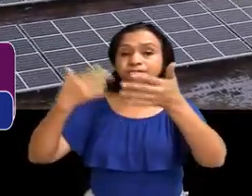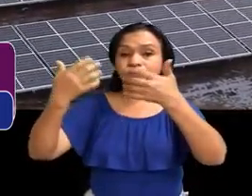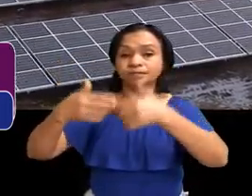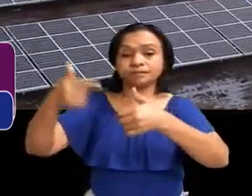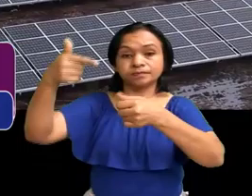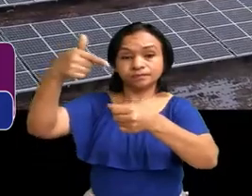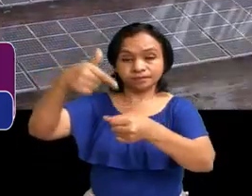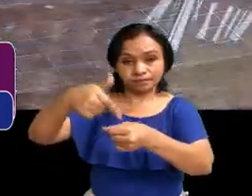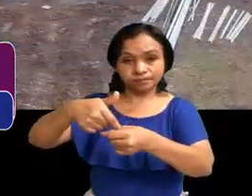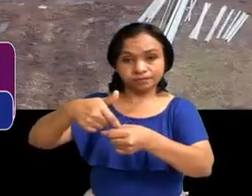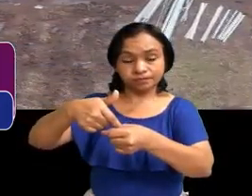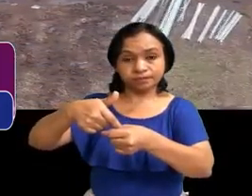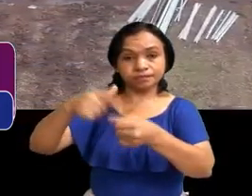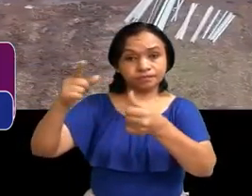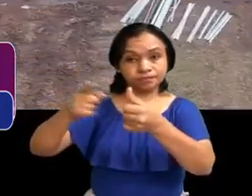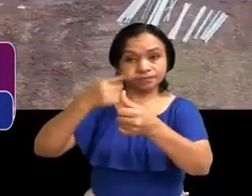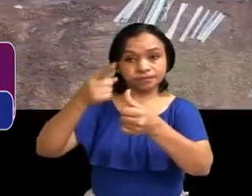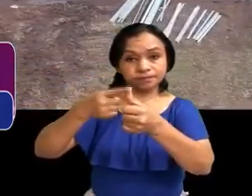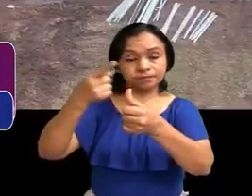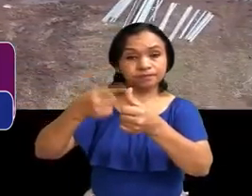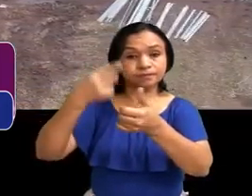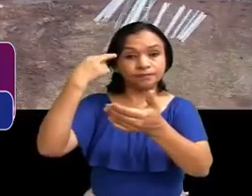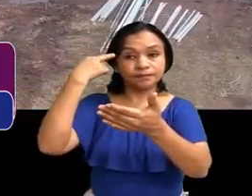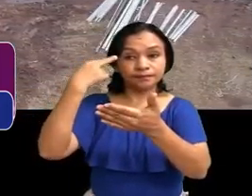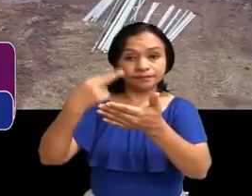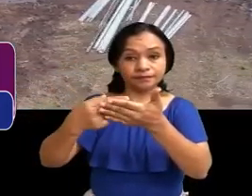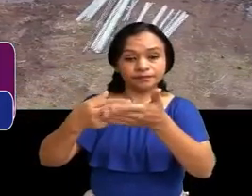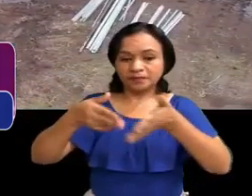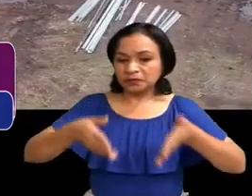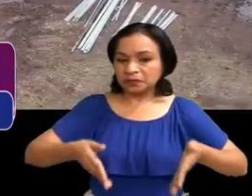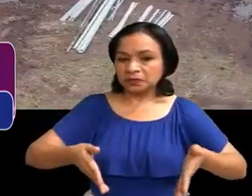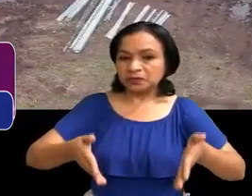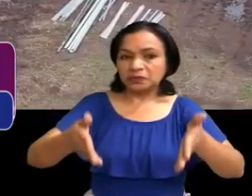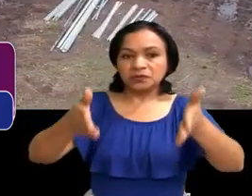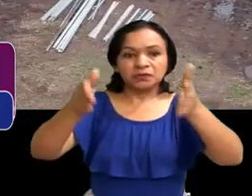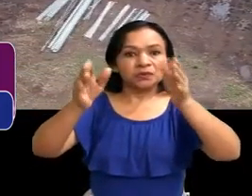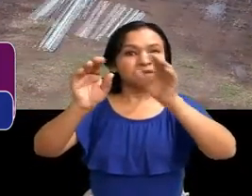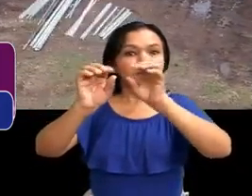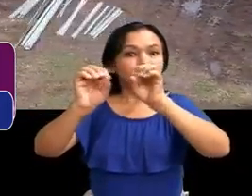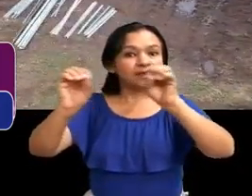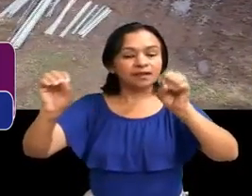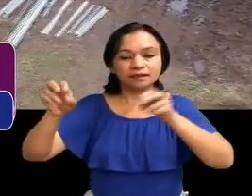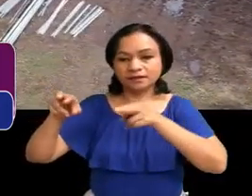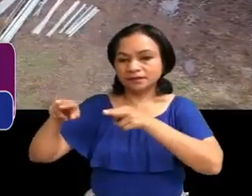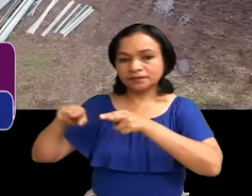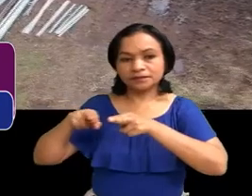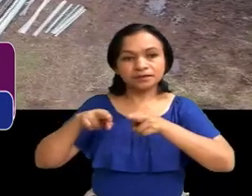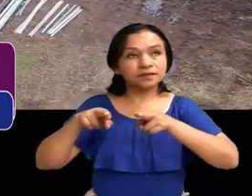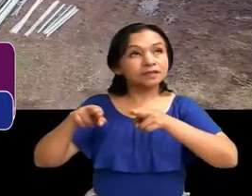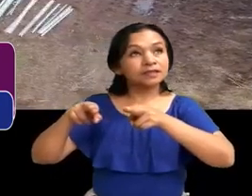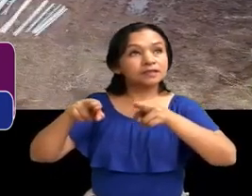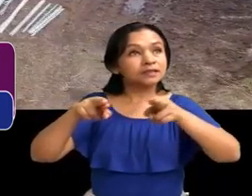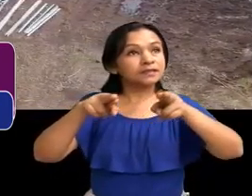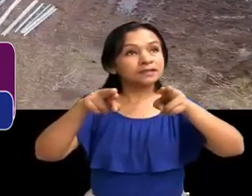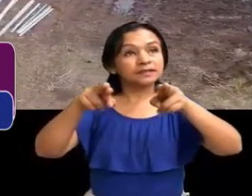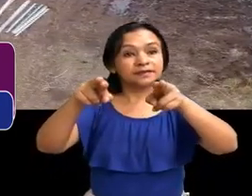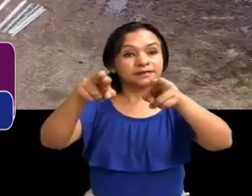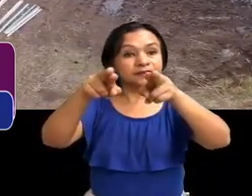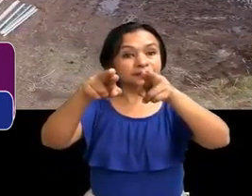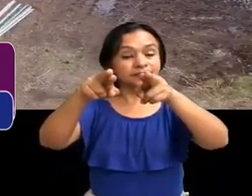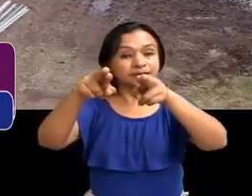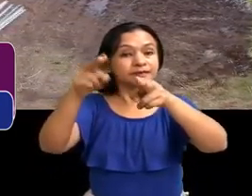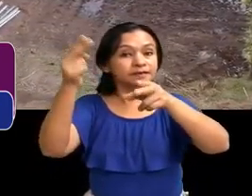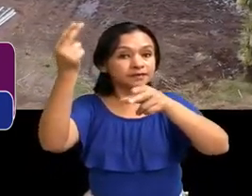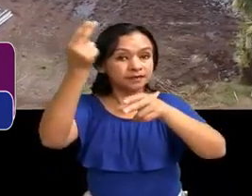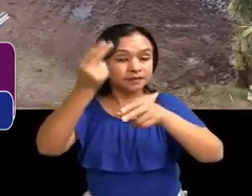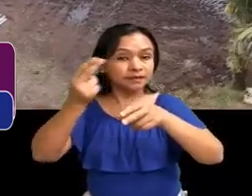y dos plantas diésel, primero, recordemos que ahí no hay carretera. Okay. Entonces, por río se llevaron los equipos, la maquinaria que se utiliza